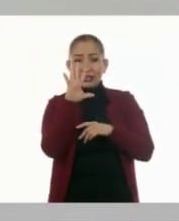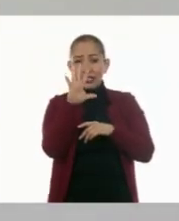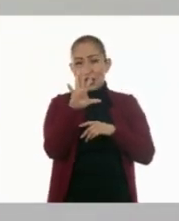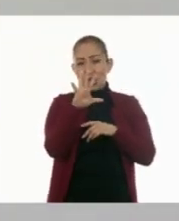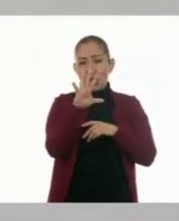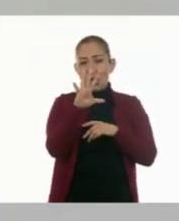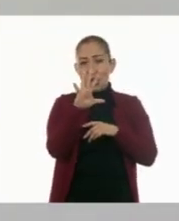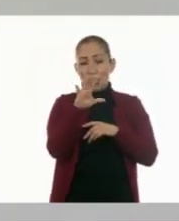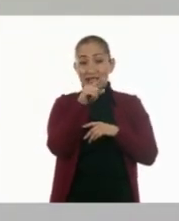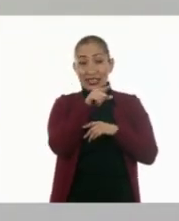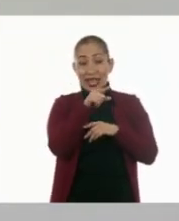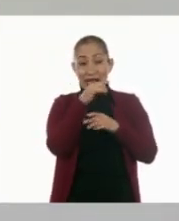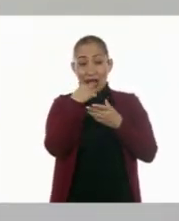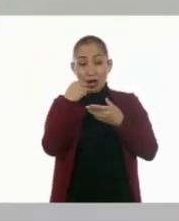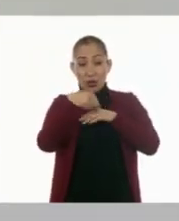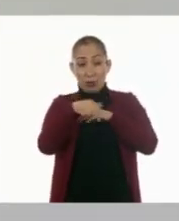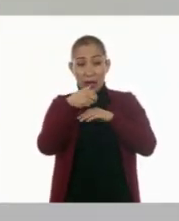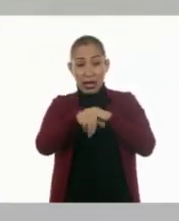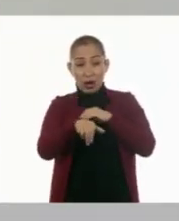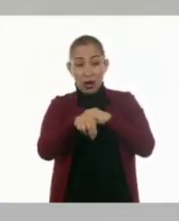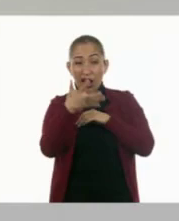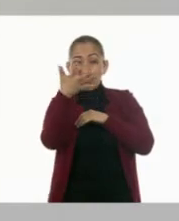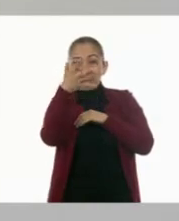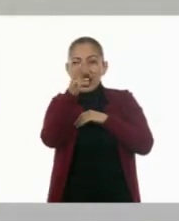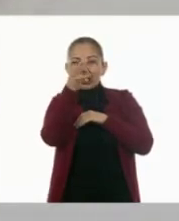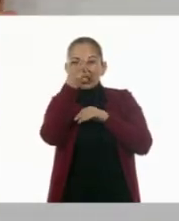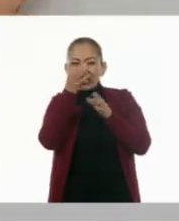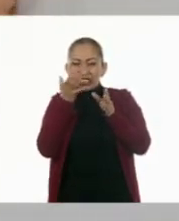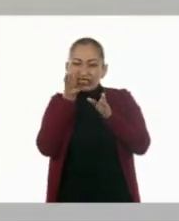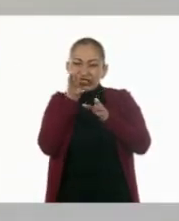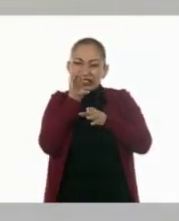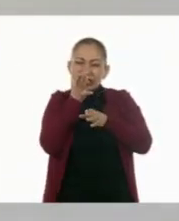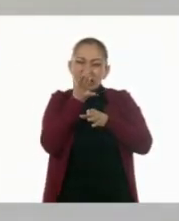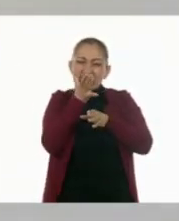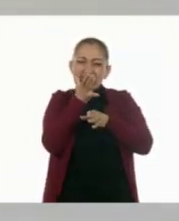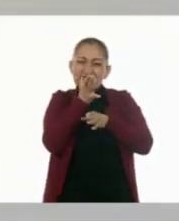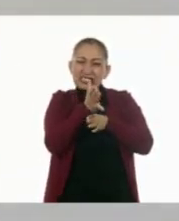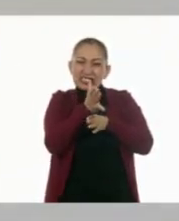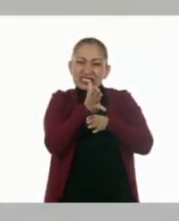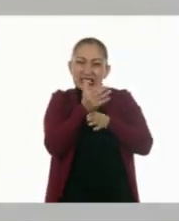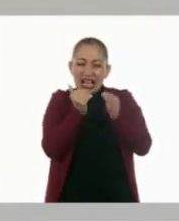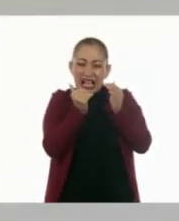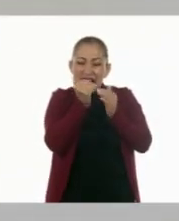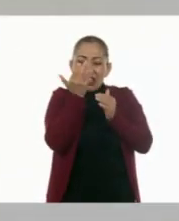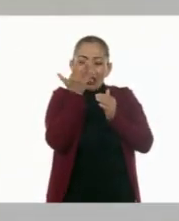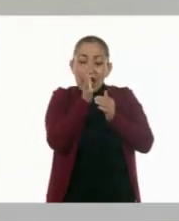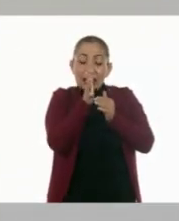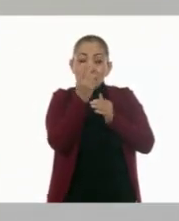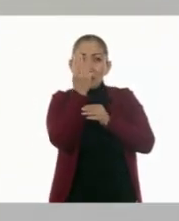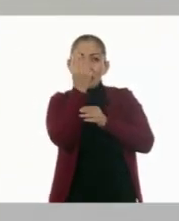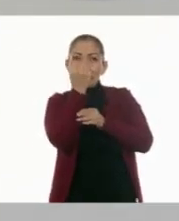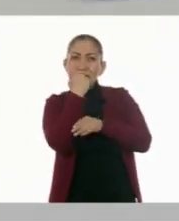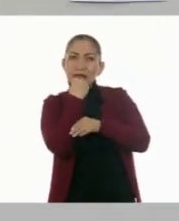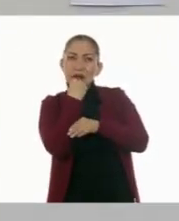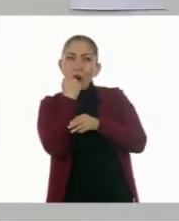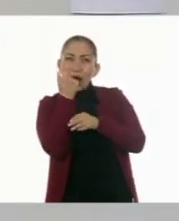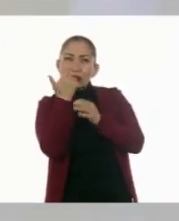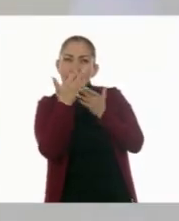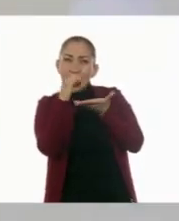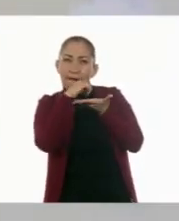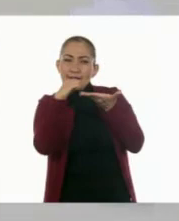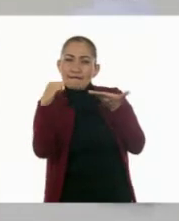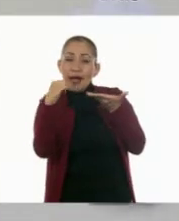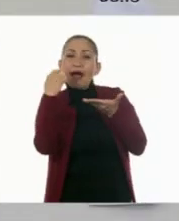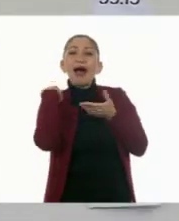35... Este número casi se aproxima a 10. A 10, exacto. 35 menos 10 da 25. 25. Esas son